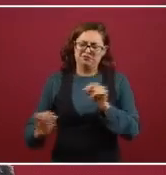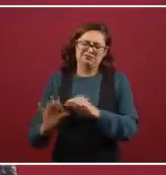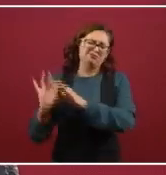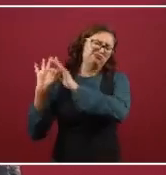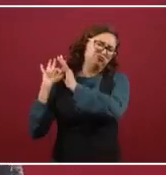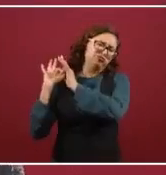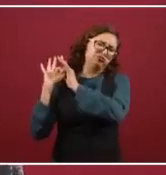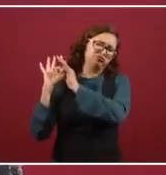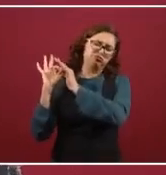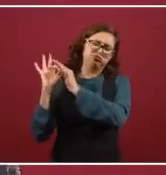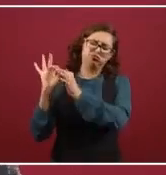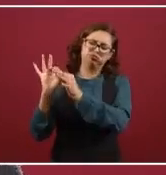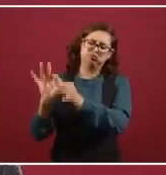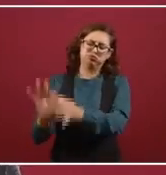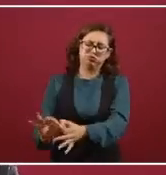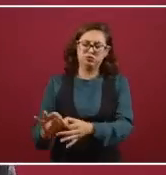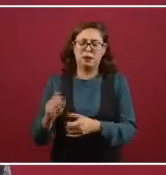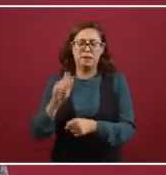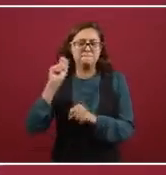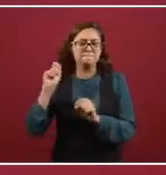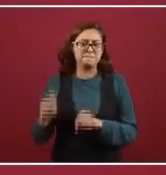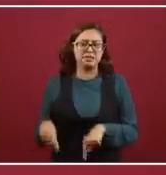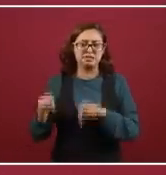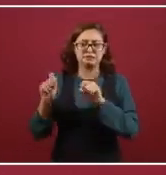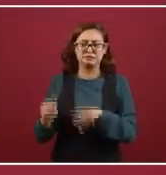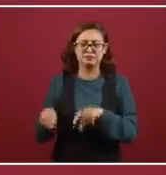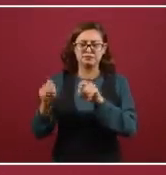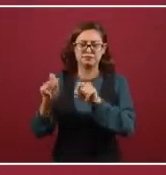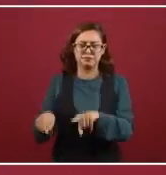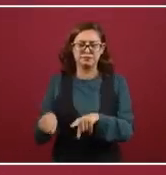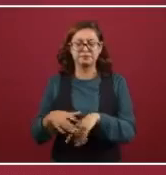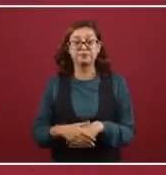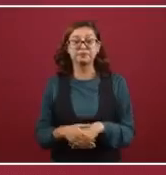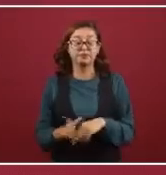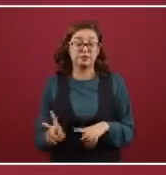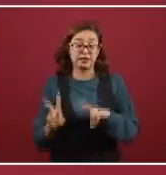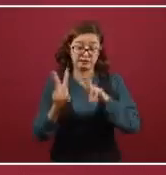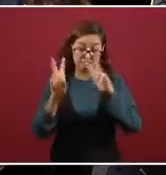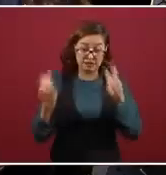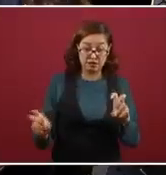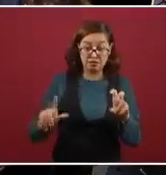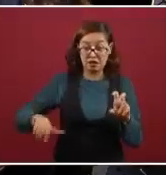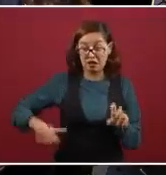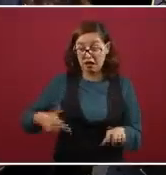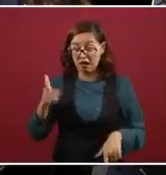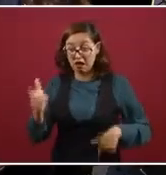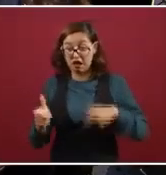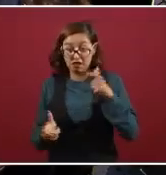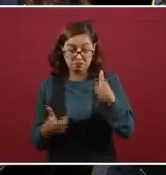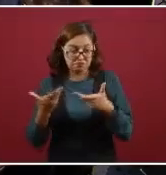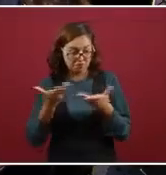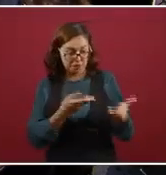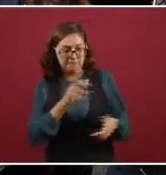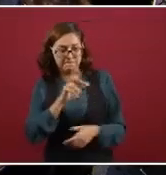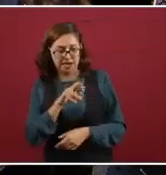Entonces, el caso de las armas, Marcelo puede tratar el asunto.